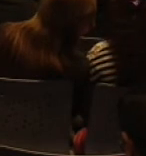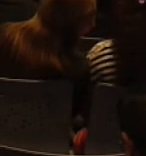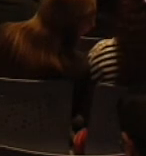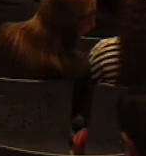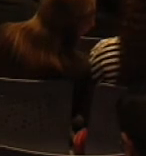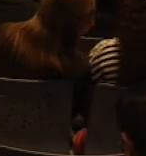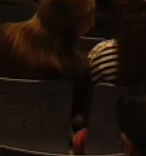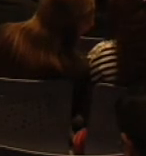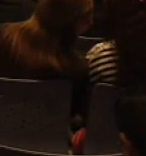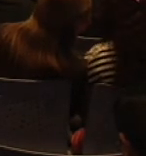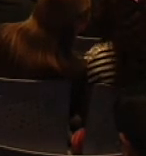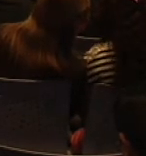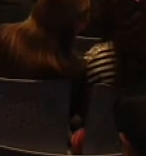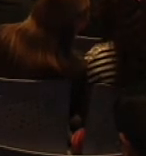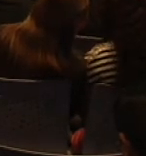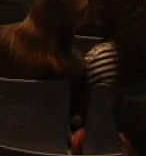manera